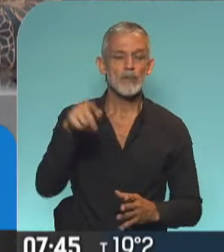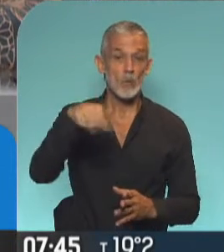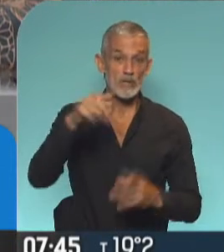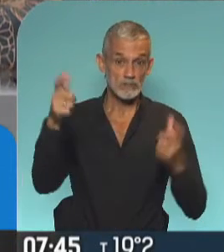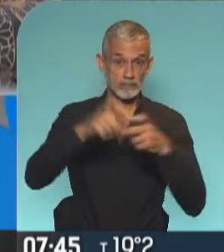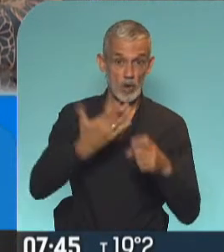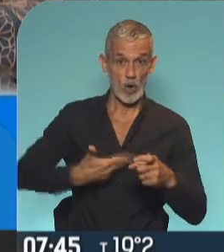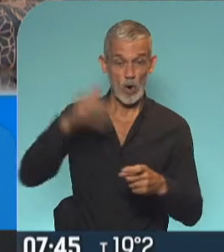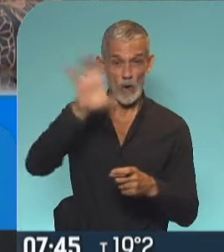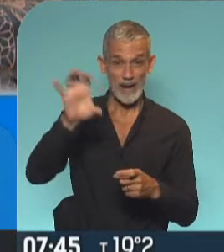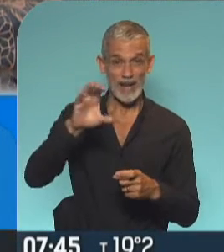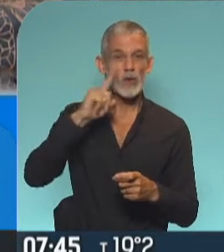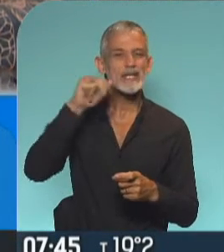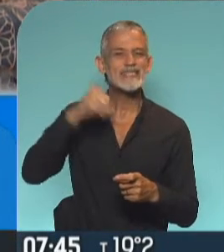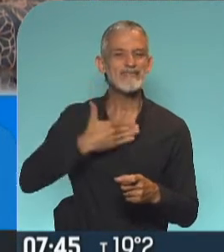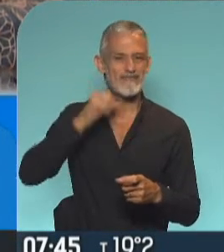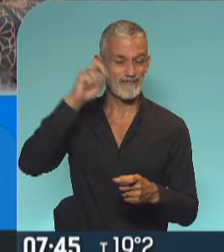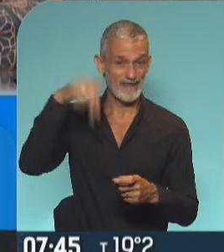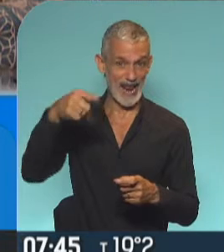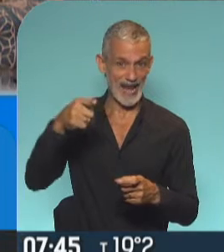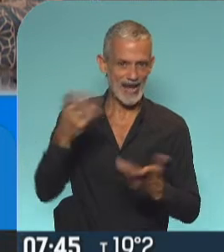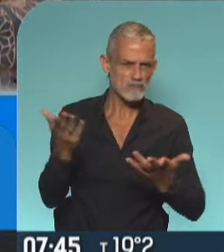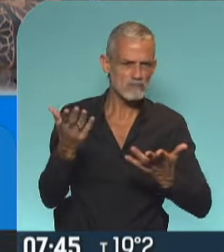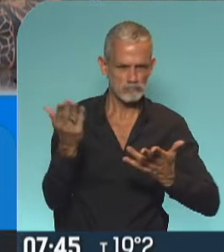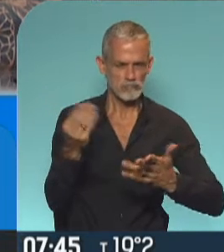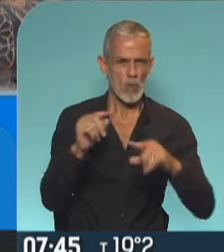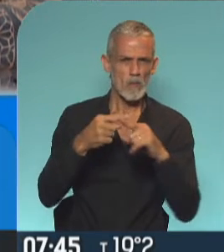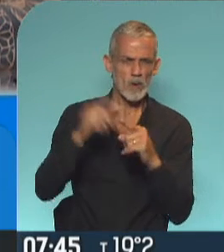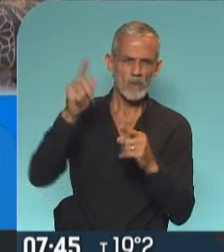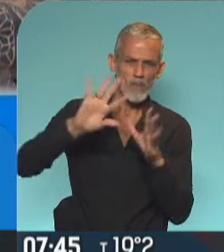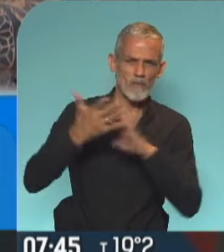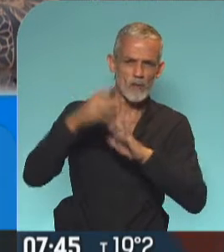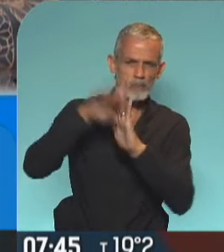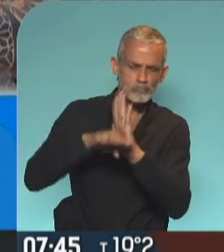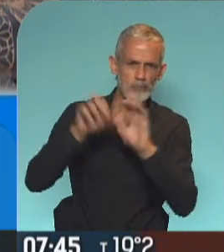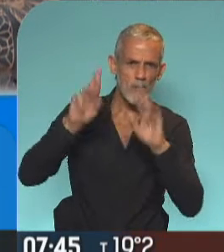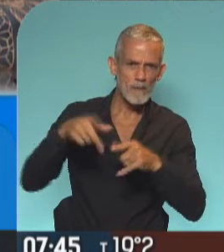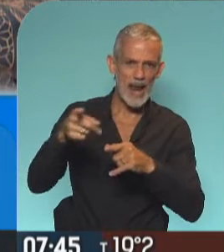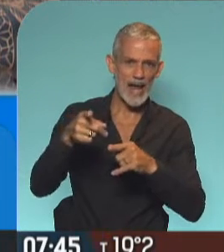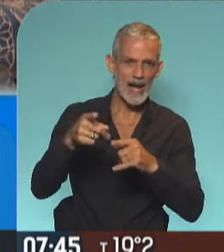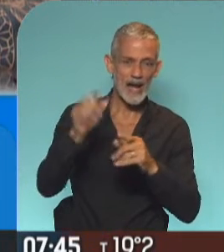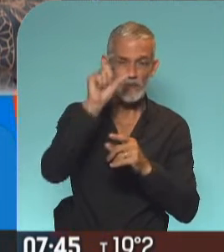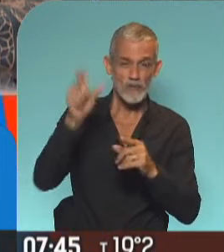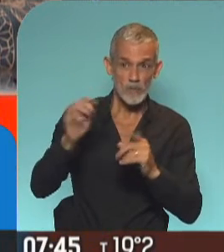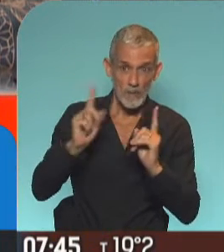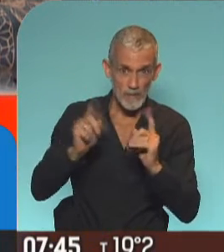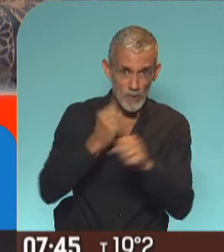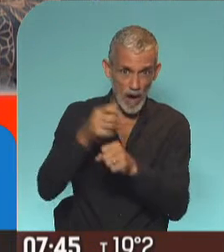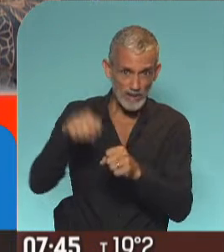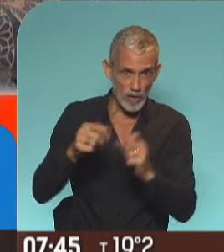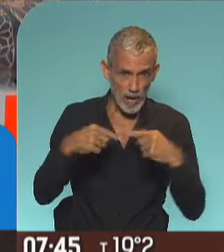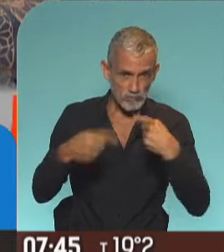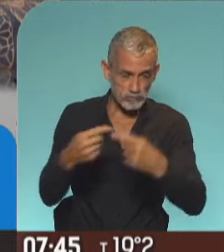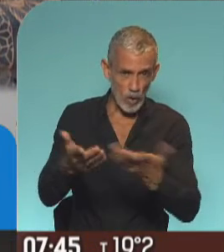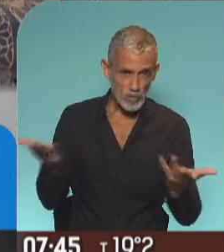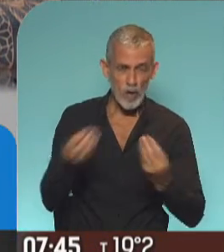reunió con el gobernador Infrans. De lo que está indicando se deduce que la política sanitaria en Formosa va a seguir como hasta ahora. ¿Cuál es el diálogo